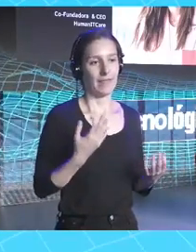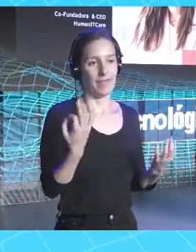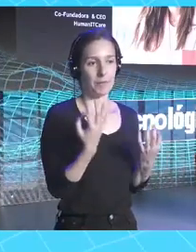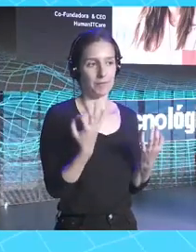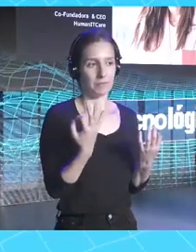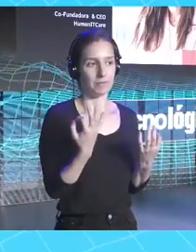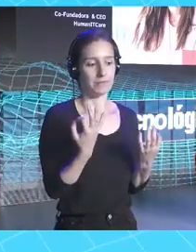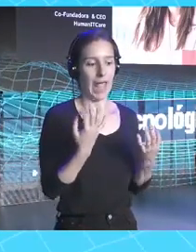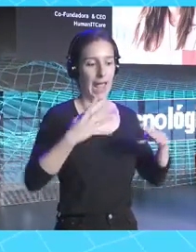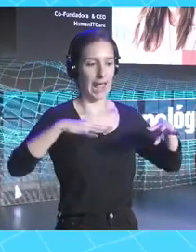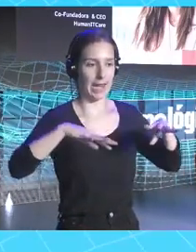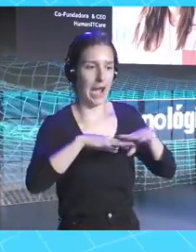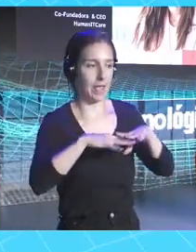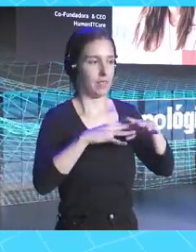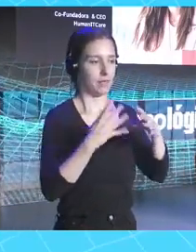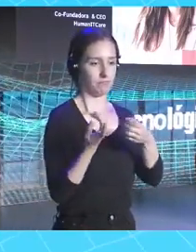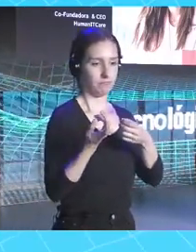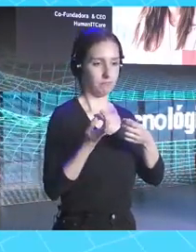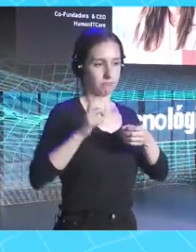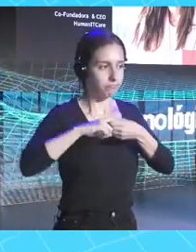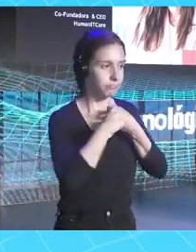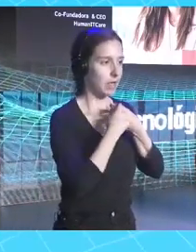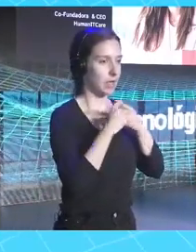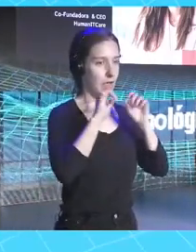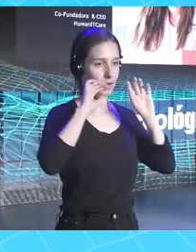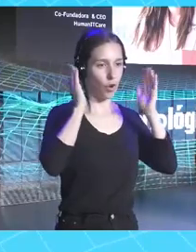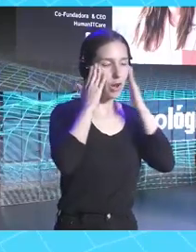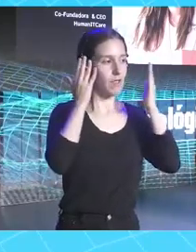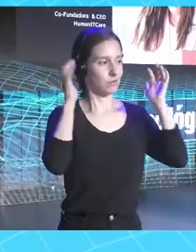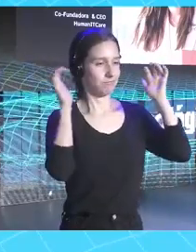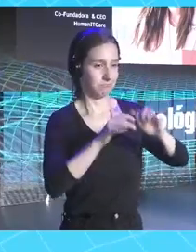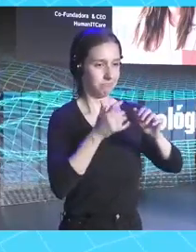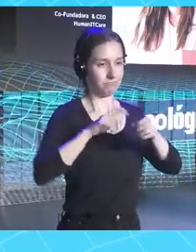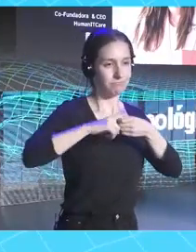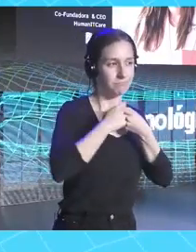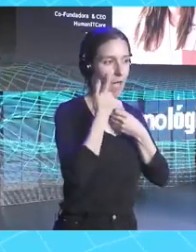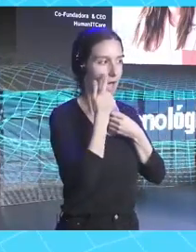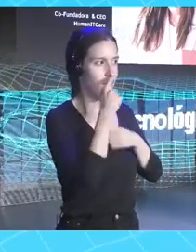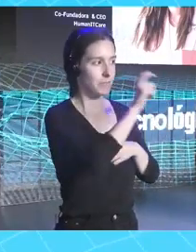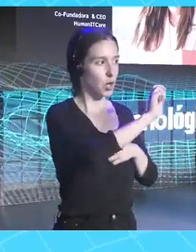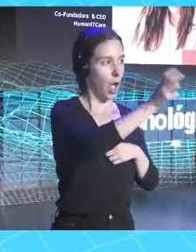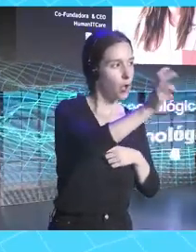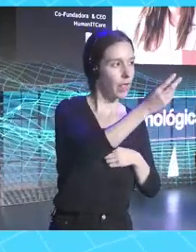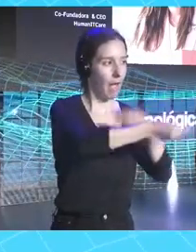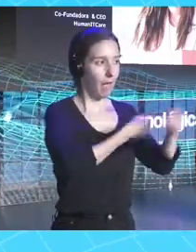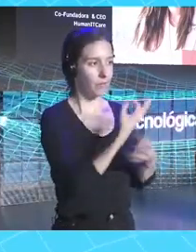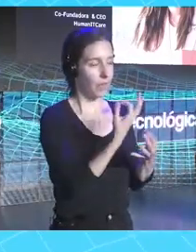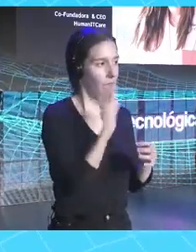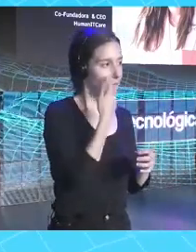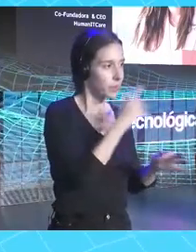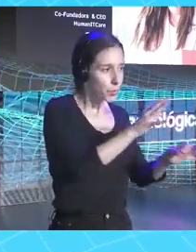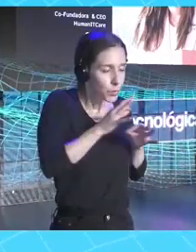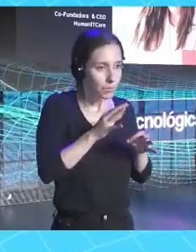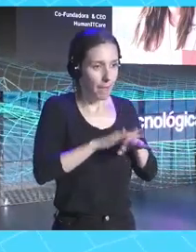en la red y tienes que estar muchas veces en congresos para enterarte no de las cosas enterarte que han hecho las otras personas luego hay un Network y